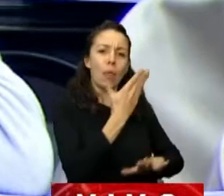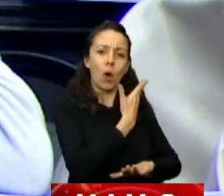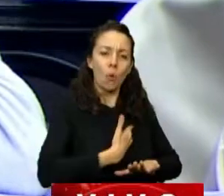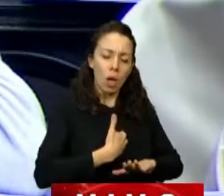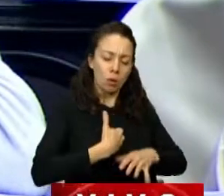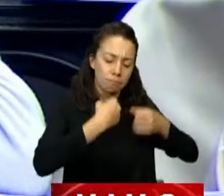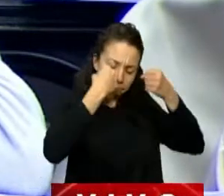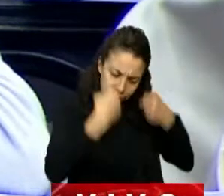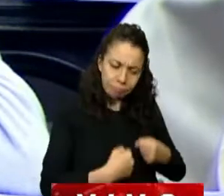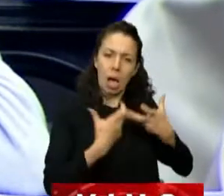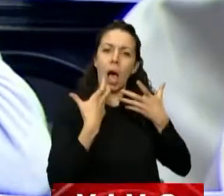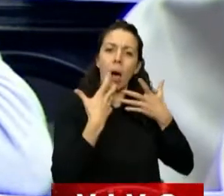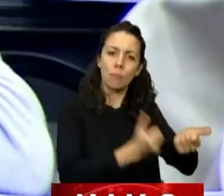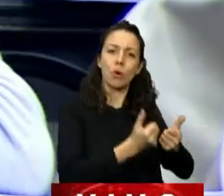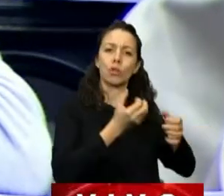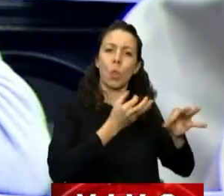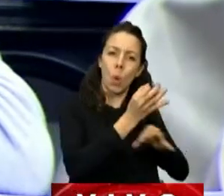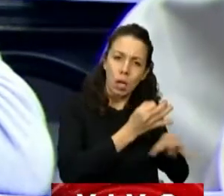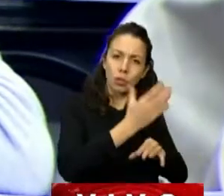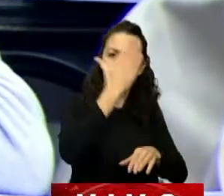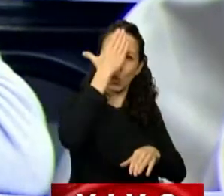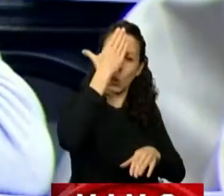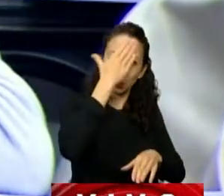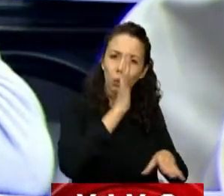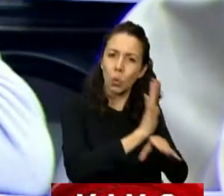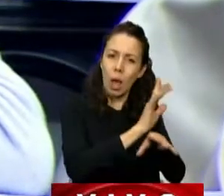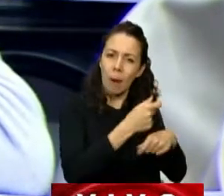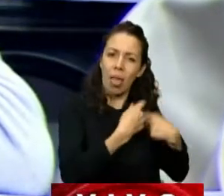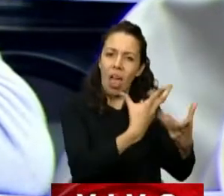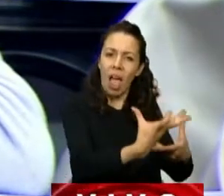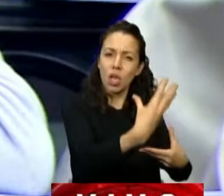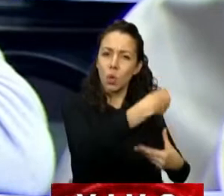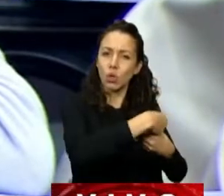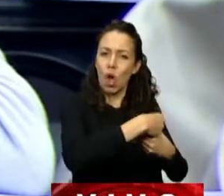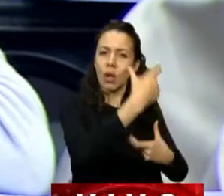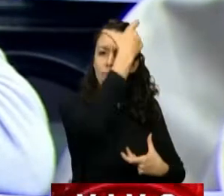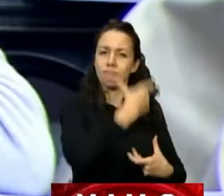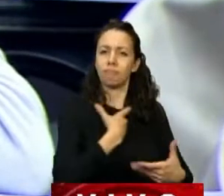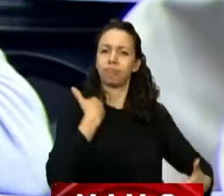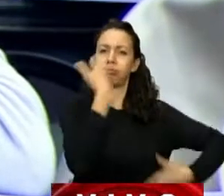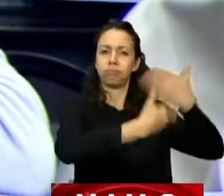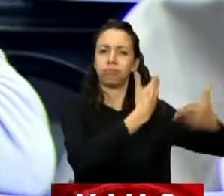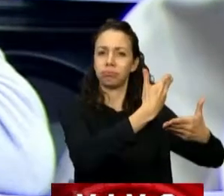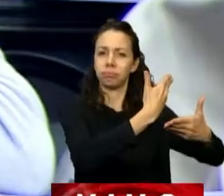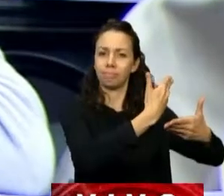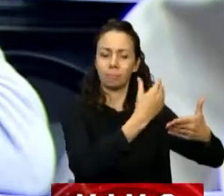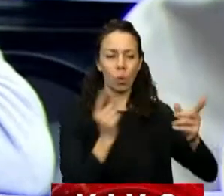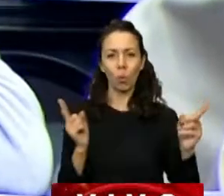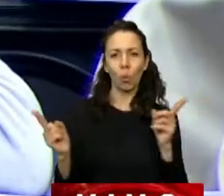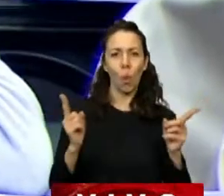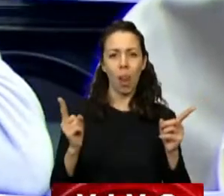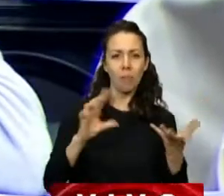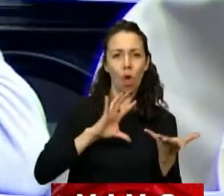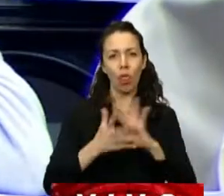la cultura como un instrumento de inclusión y de superación del hombre. Y a pesar de todo lo que